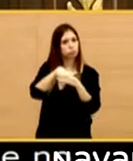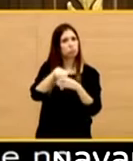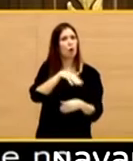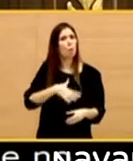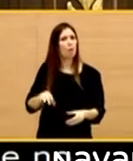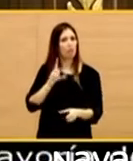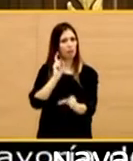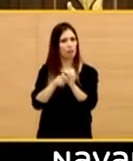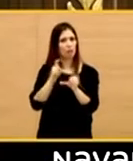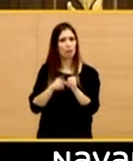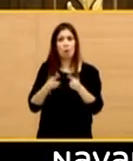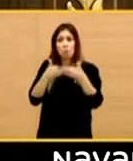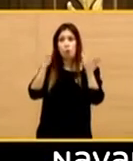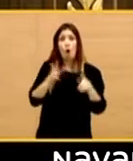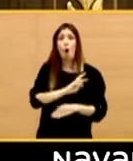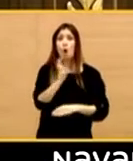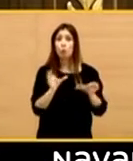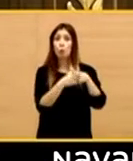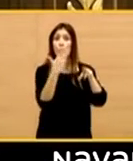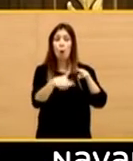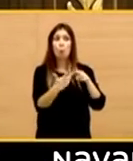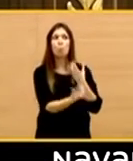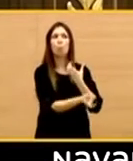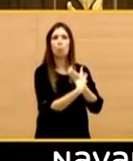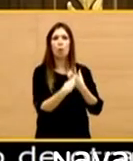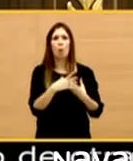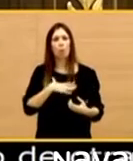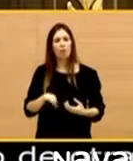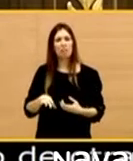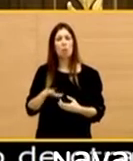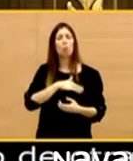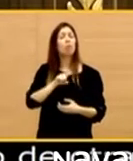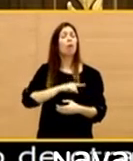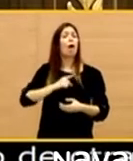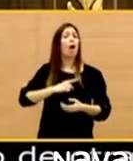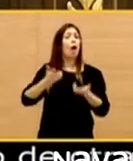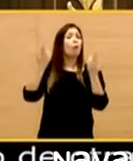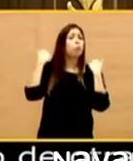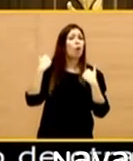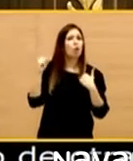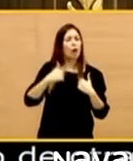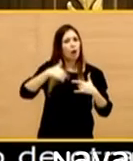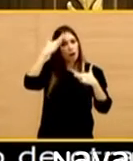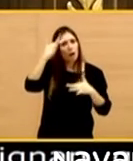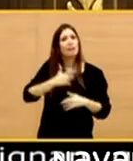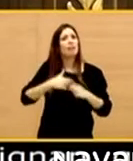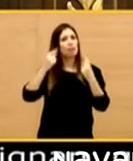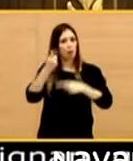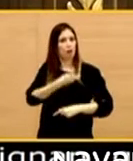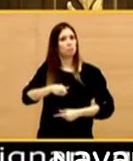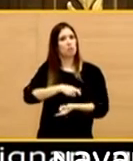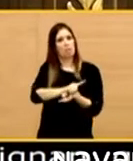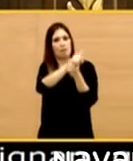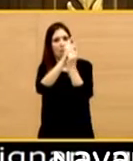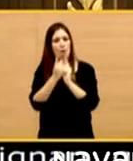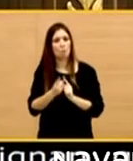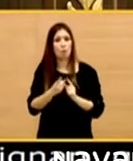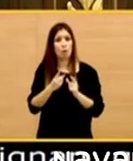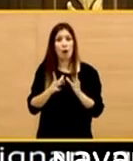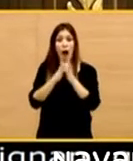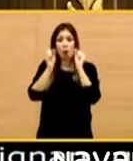de otras formaciones políticas que no se resignan, que sueñan con cambiar el rumbo del país. Un acuerdo que ofrece una salida centrada